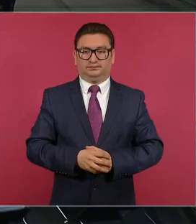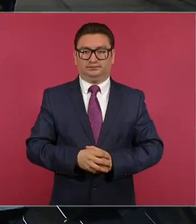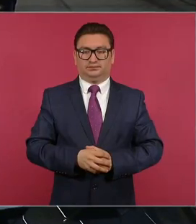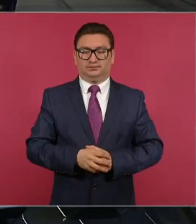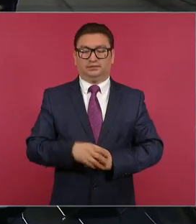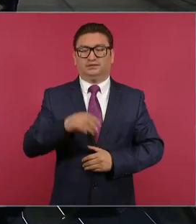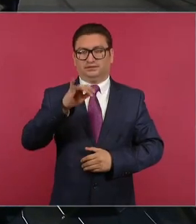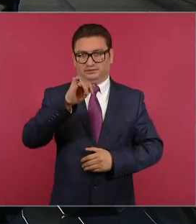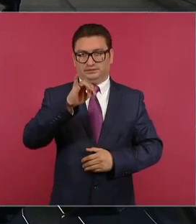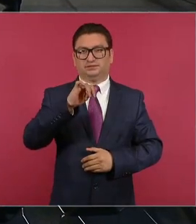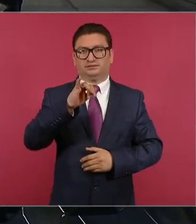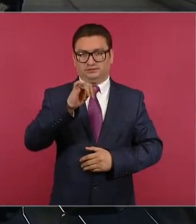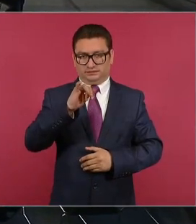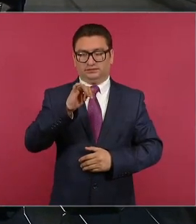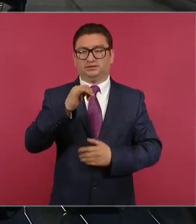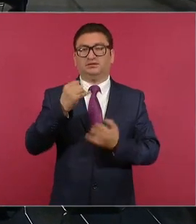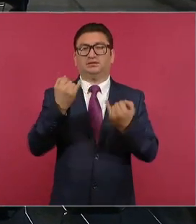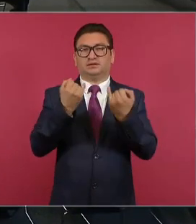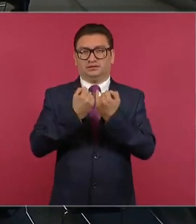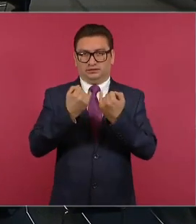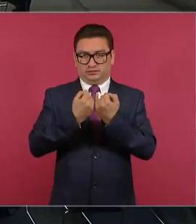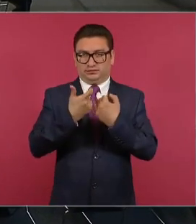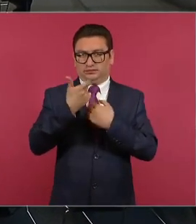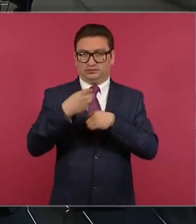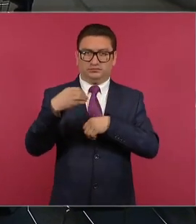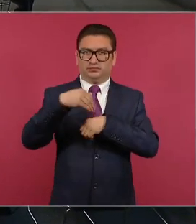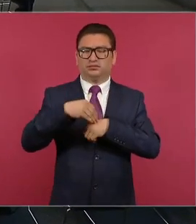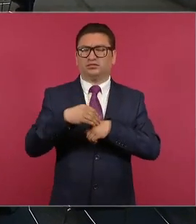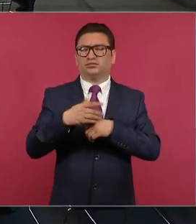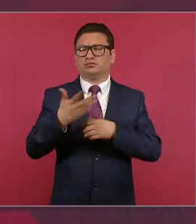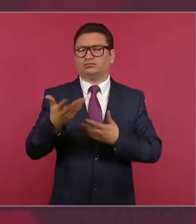Sí, incluso el incremento es,